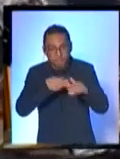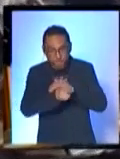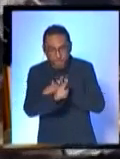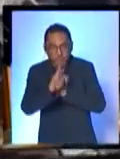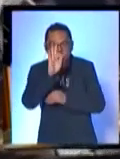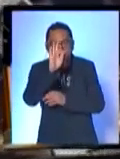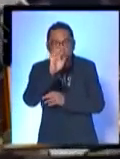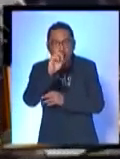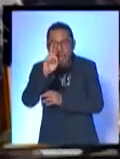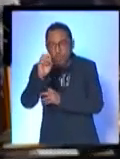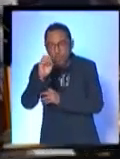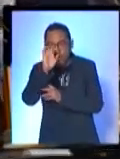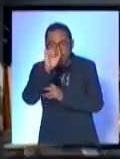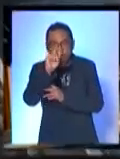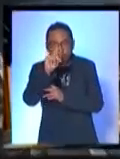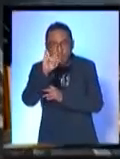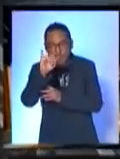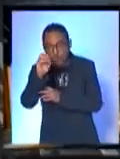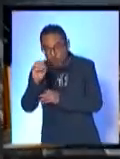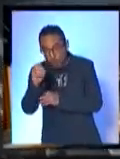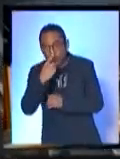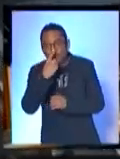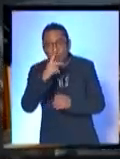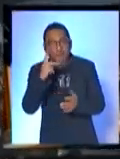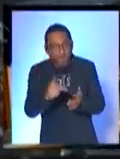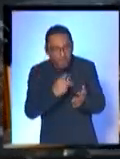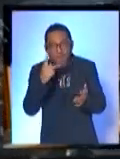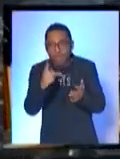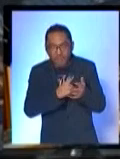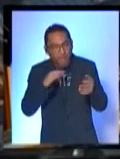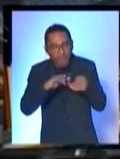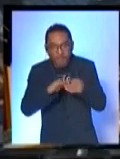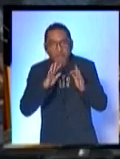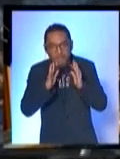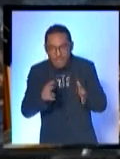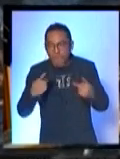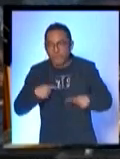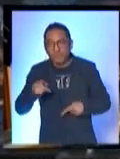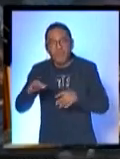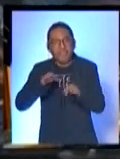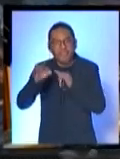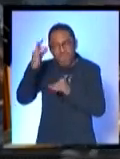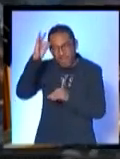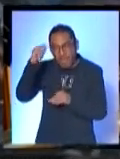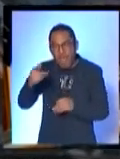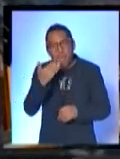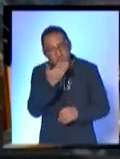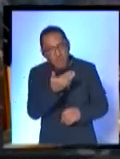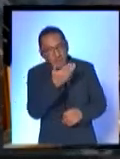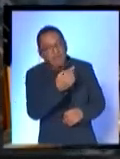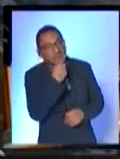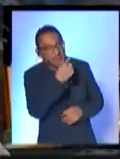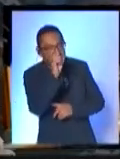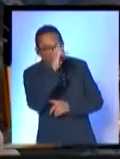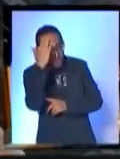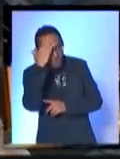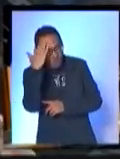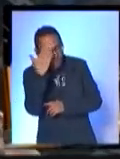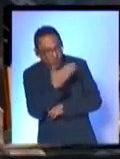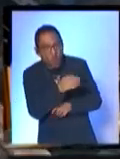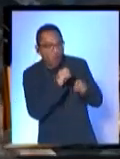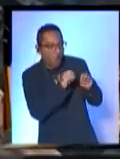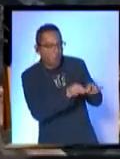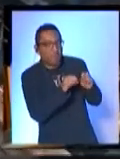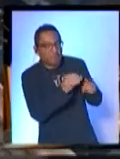Fernando Espino, enfatizó que en varias ocasiones, ante la inquietud de los trabajadores, se pidió a las autoridades a través de oficios